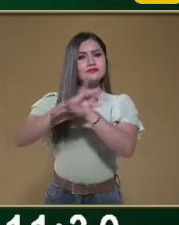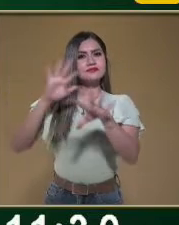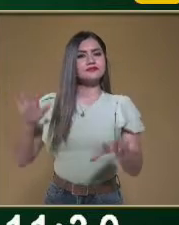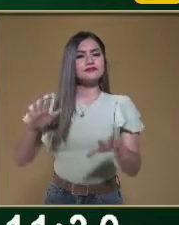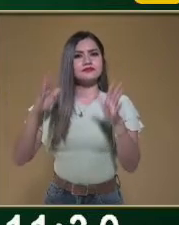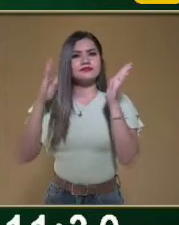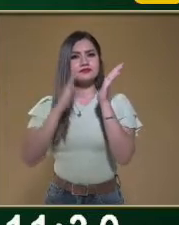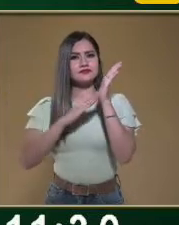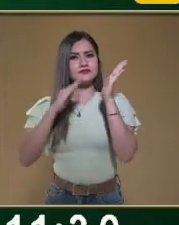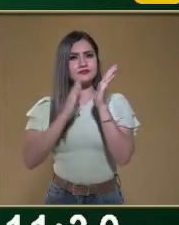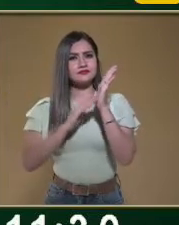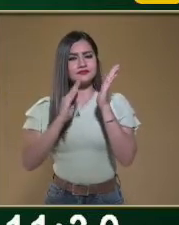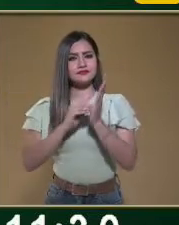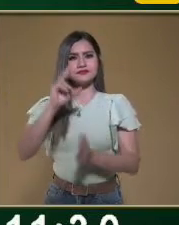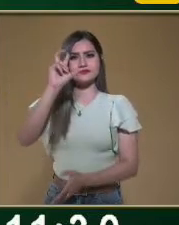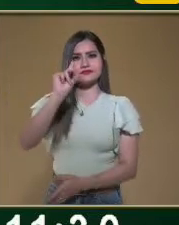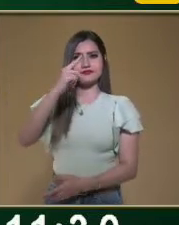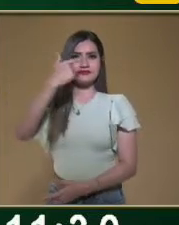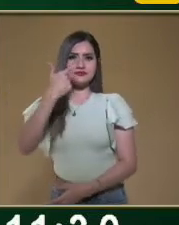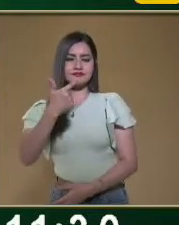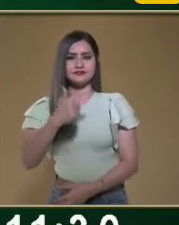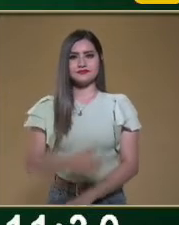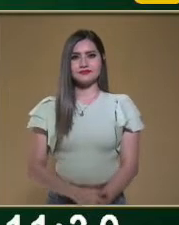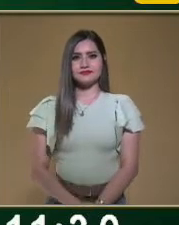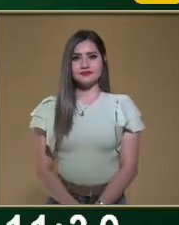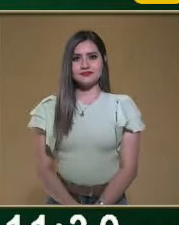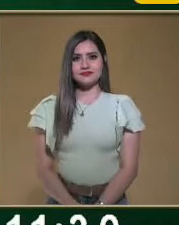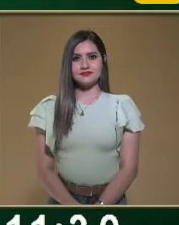página 37 de tu libro.